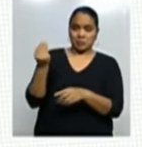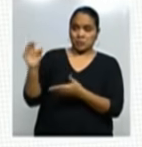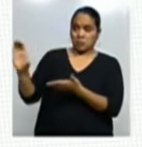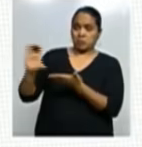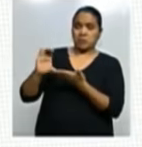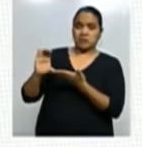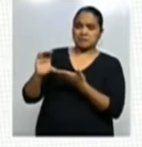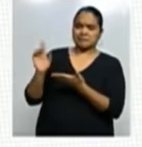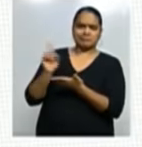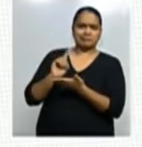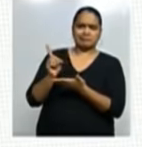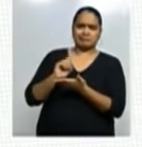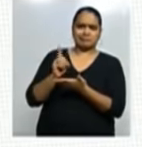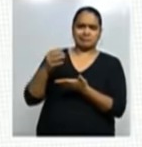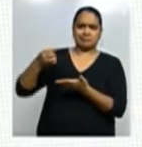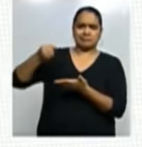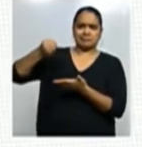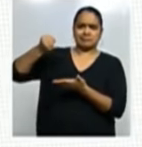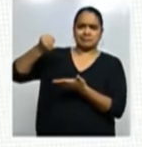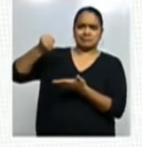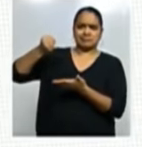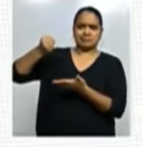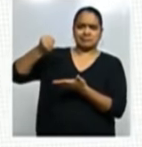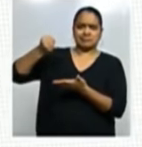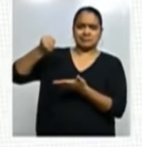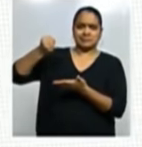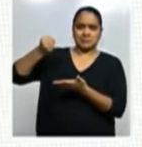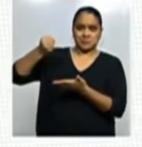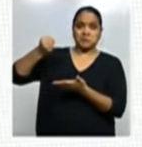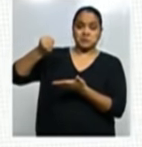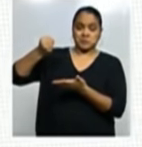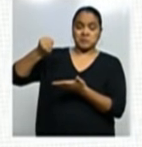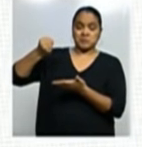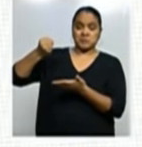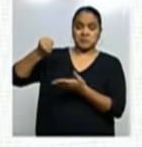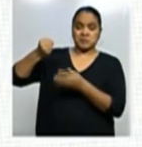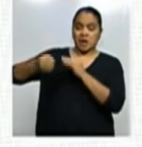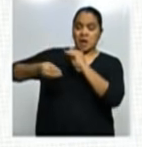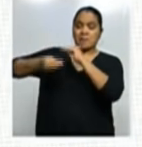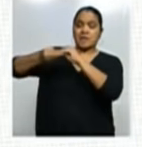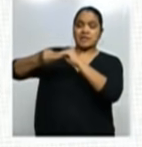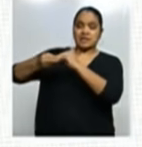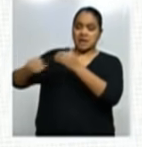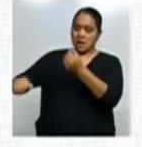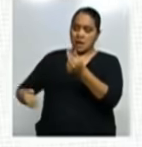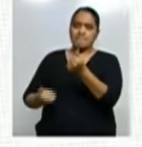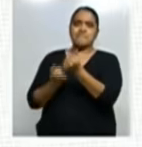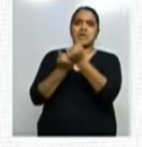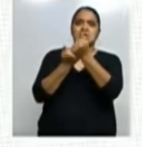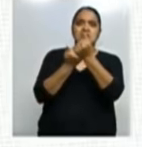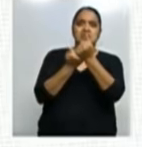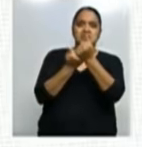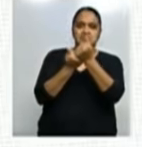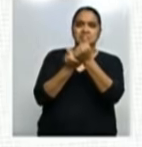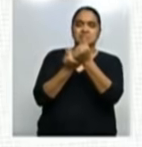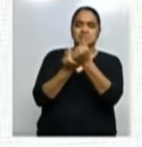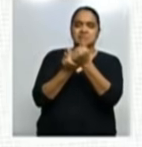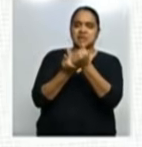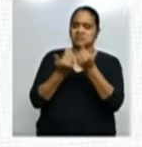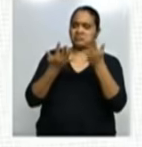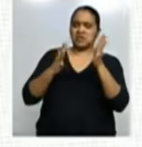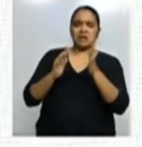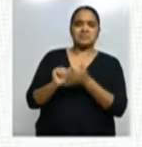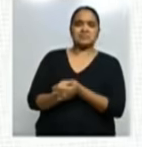como una reducción de nuestros ingresos, sino como un valor público que Banprovi pudo otorgar rápidamente a